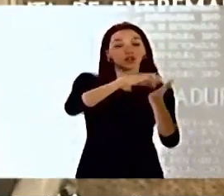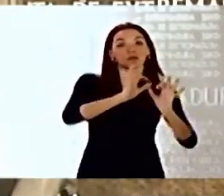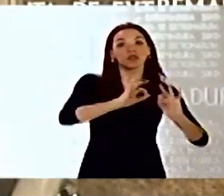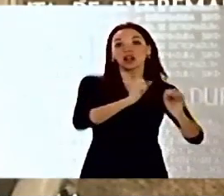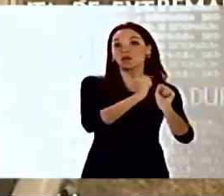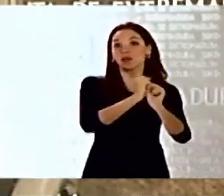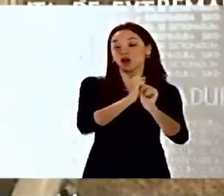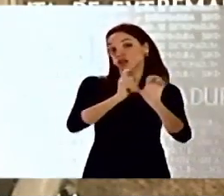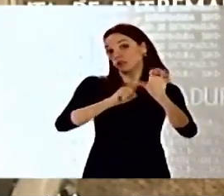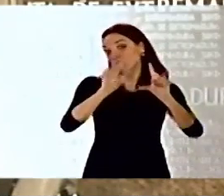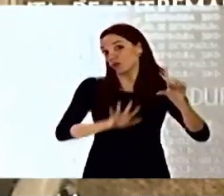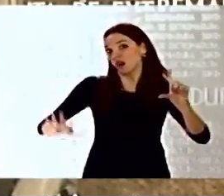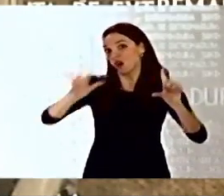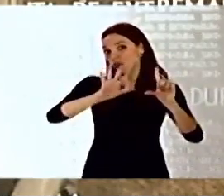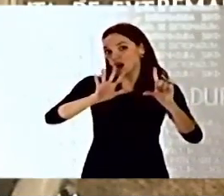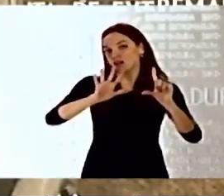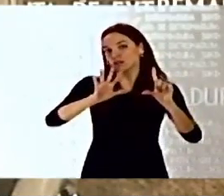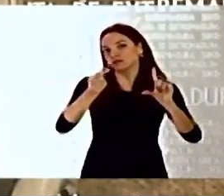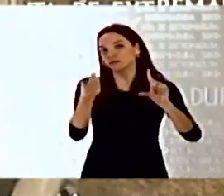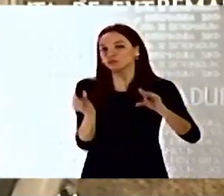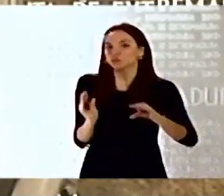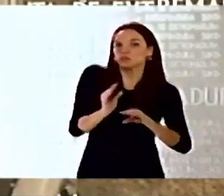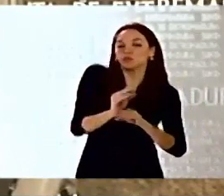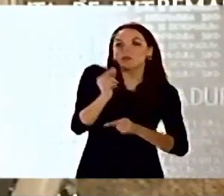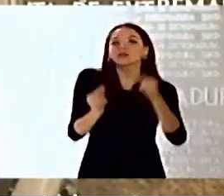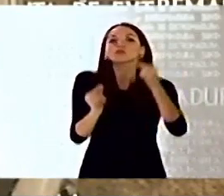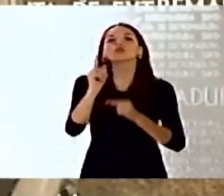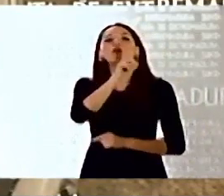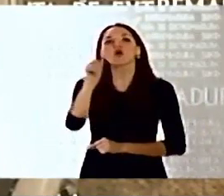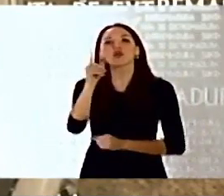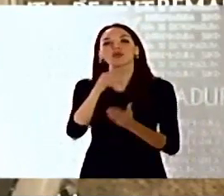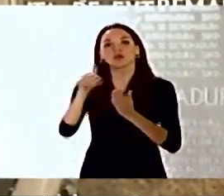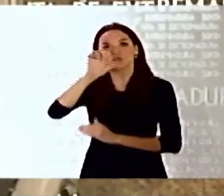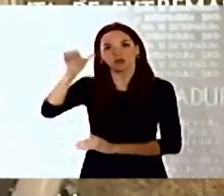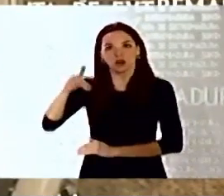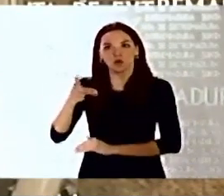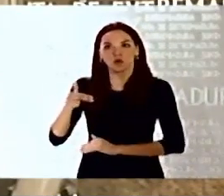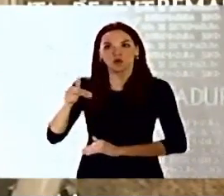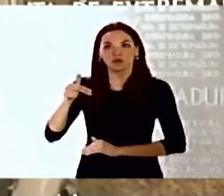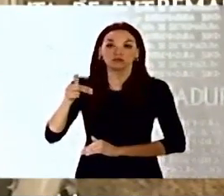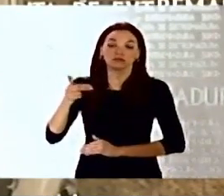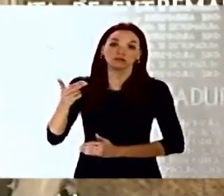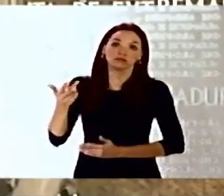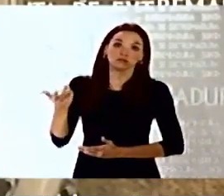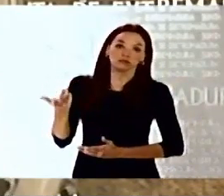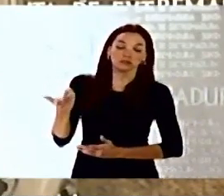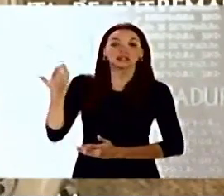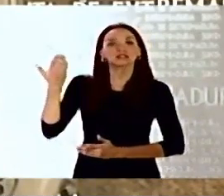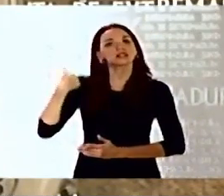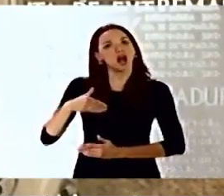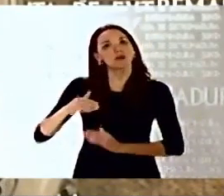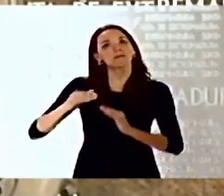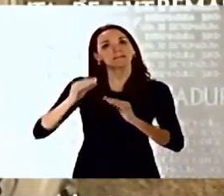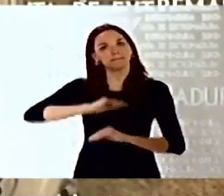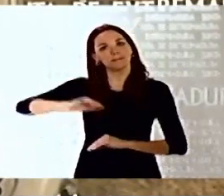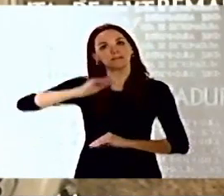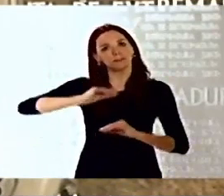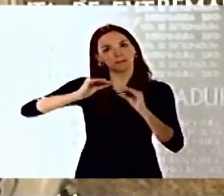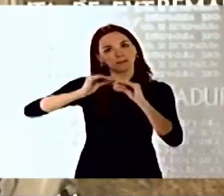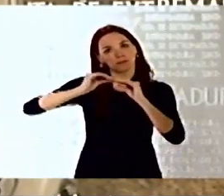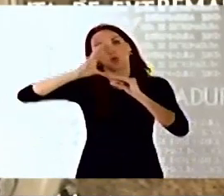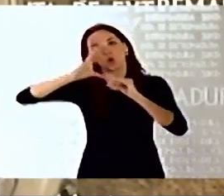nuestra comunidad autónoma, con un presupuesto que asciende a 11 millones de euros y que es superior al presupuesto del